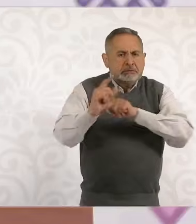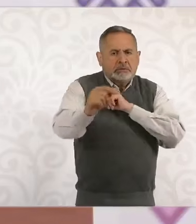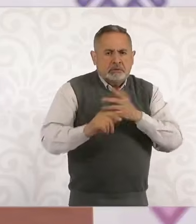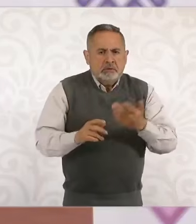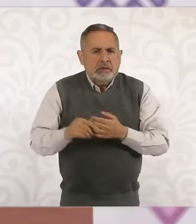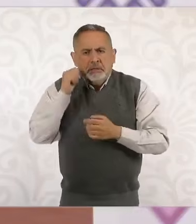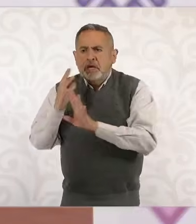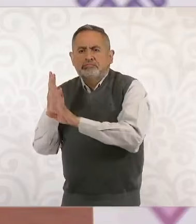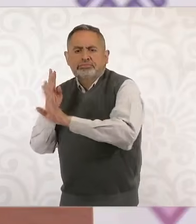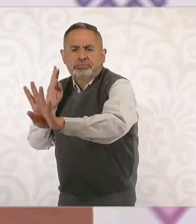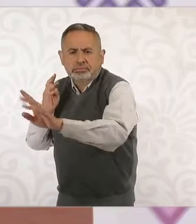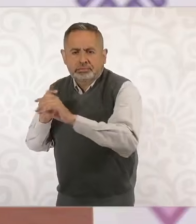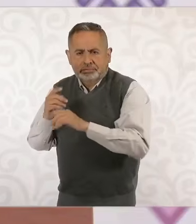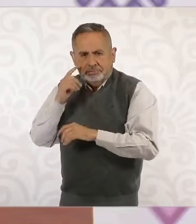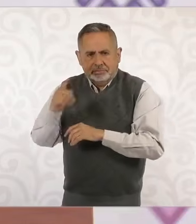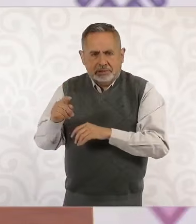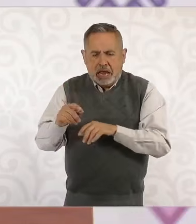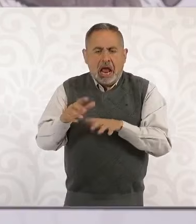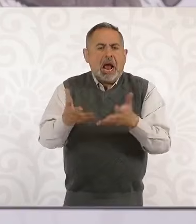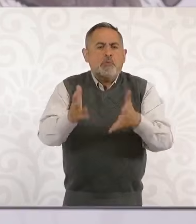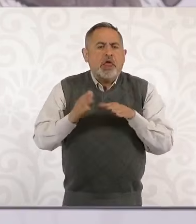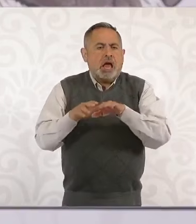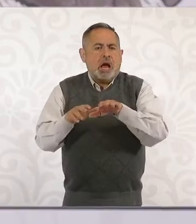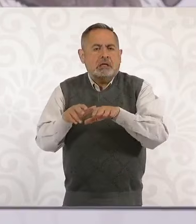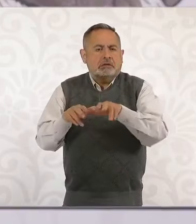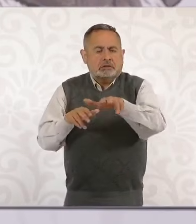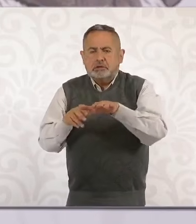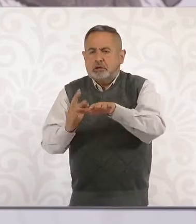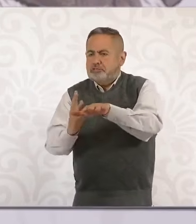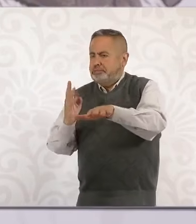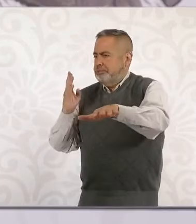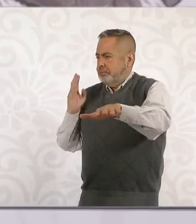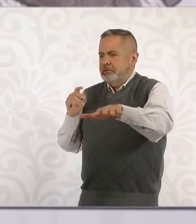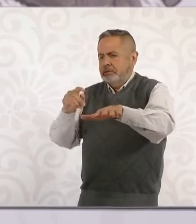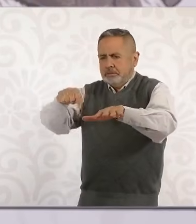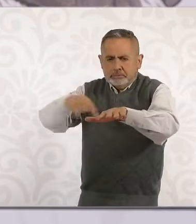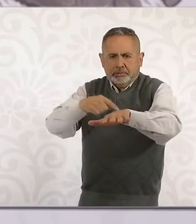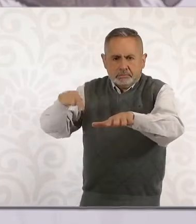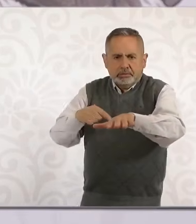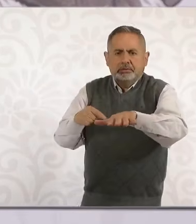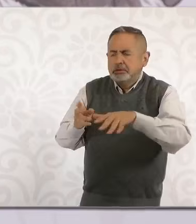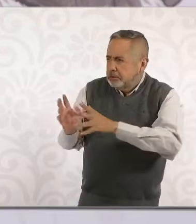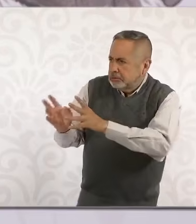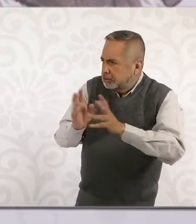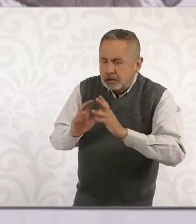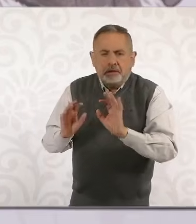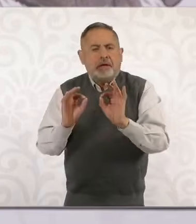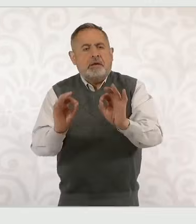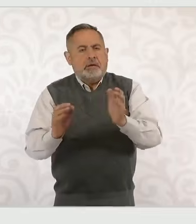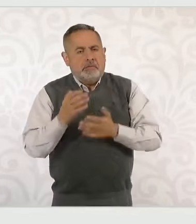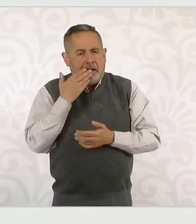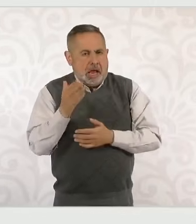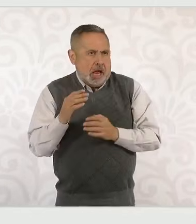una valla hacia la parte de atrás de la camioneta para que puedan salir y que no tengan pues una